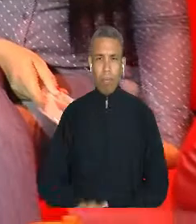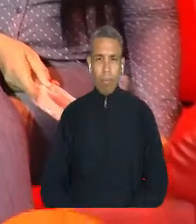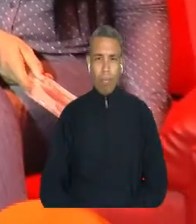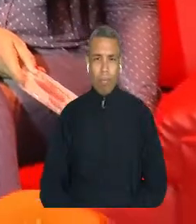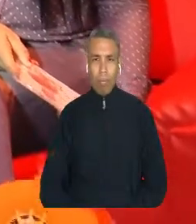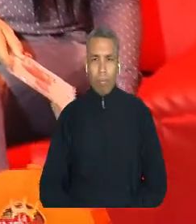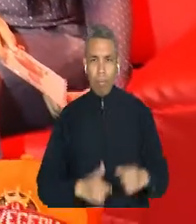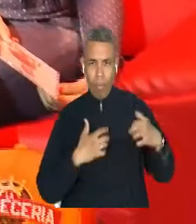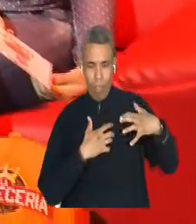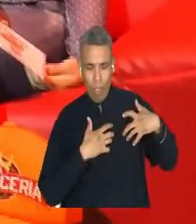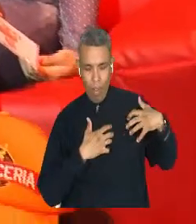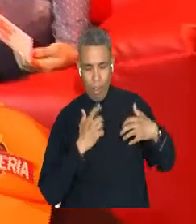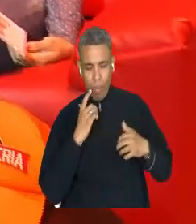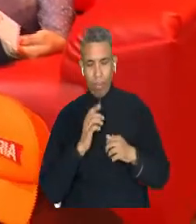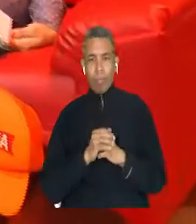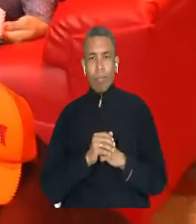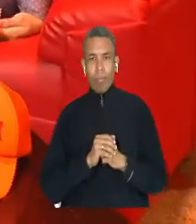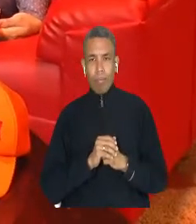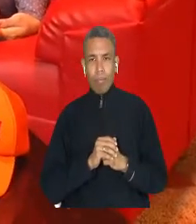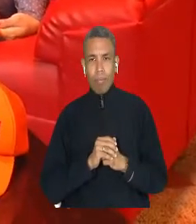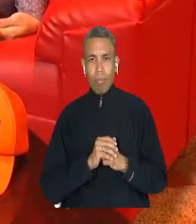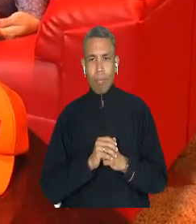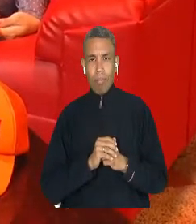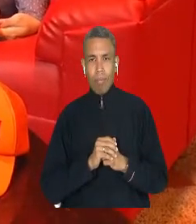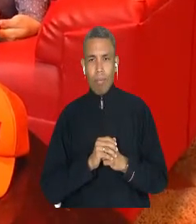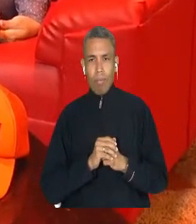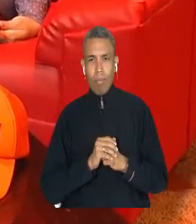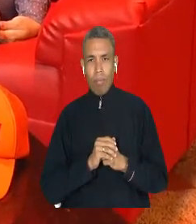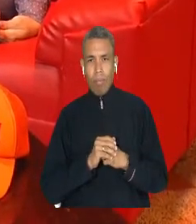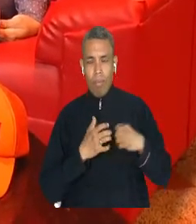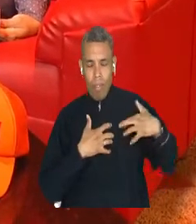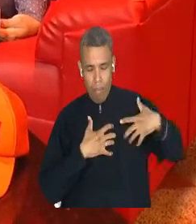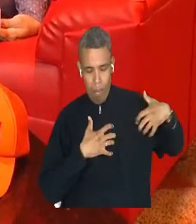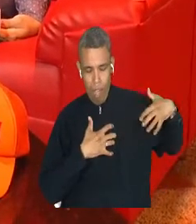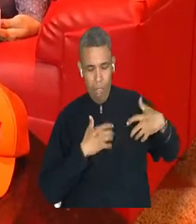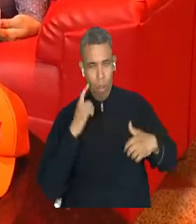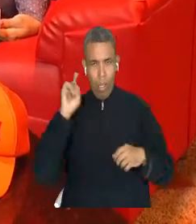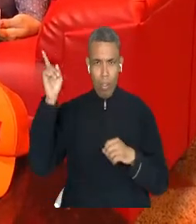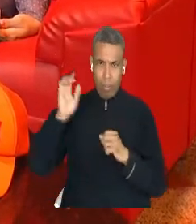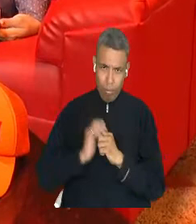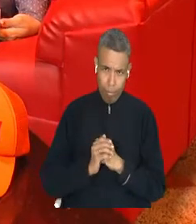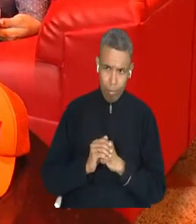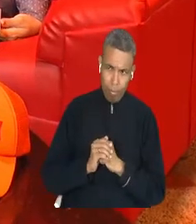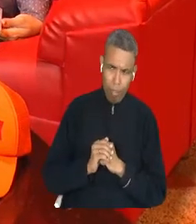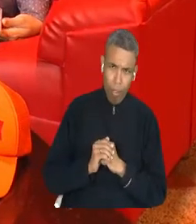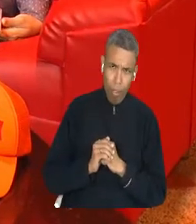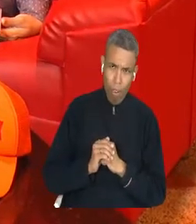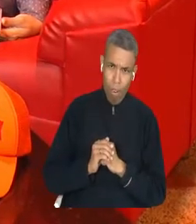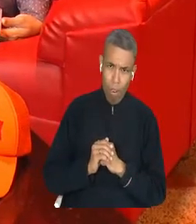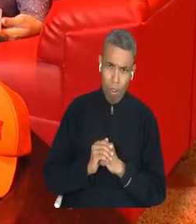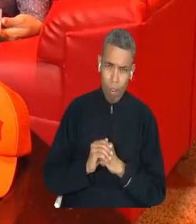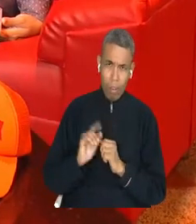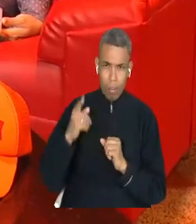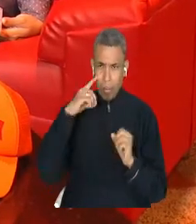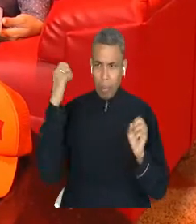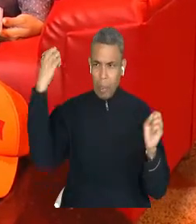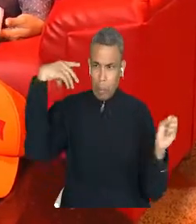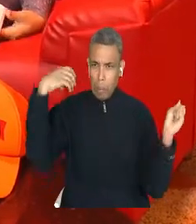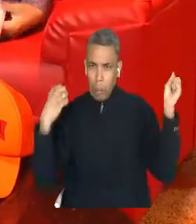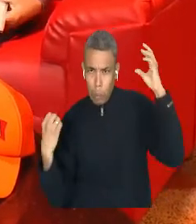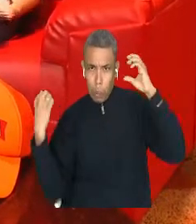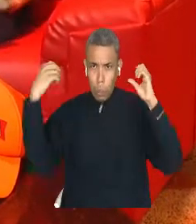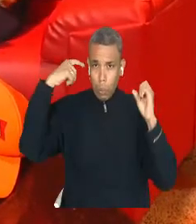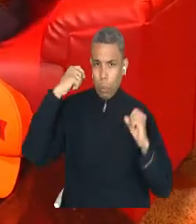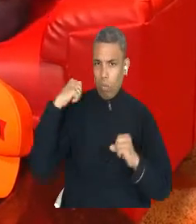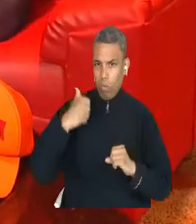marcado, obviamente con la tendencia, como te venía diciendo, de esas fusiones y esos sonidos muy discotequeros, y la temática también